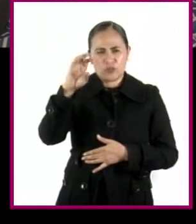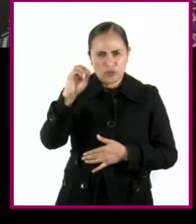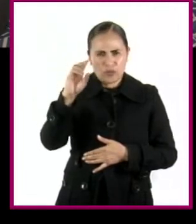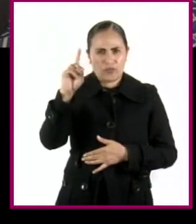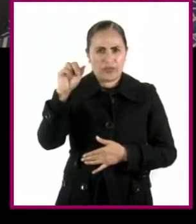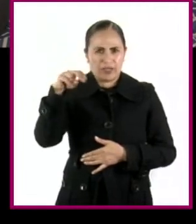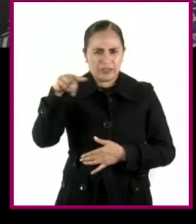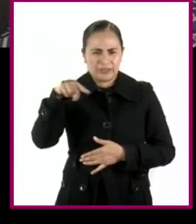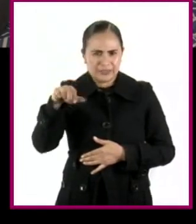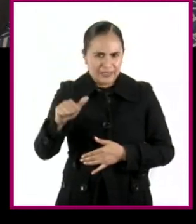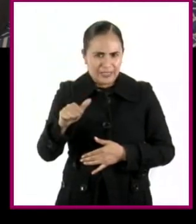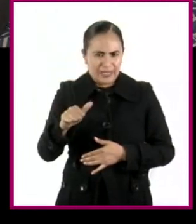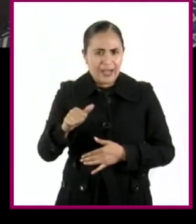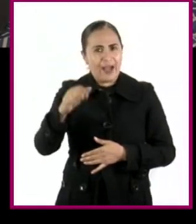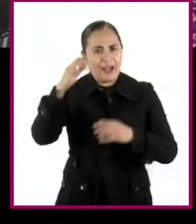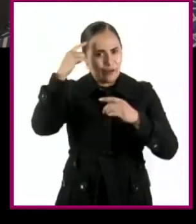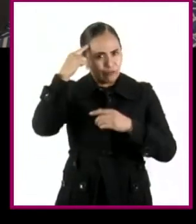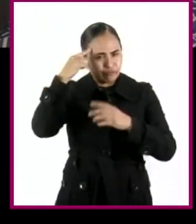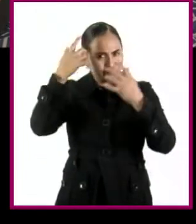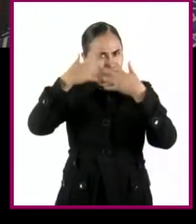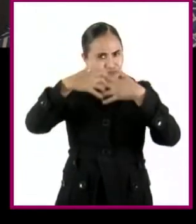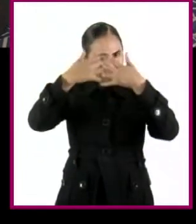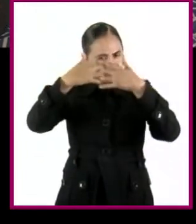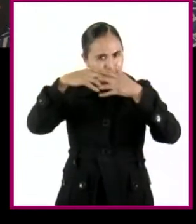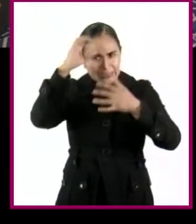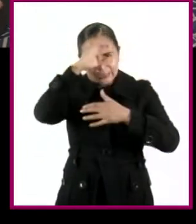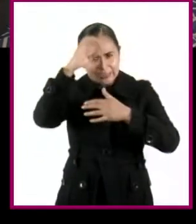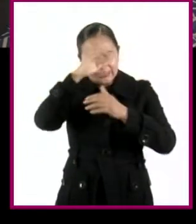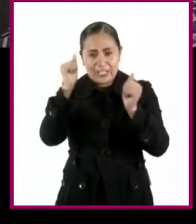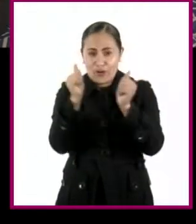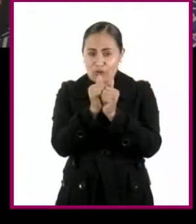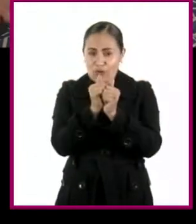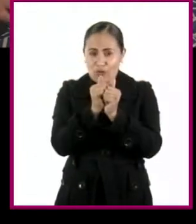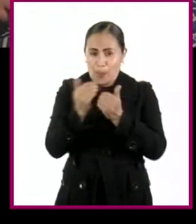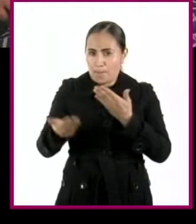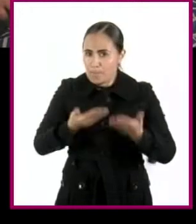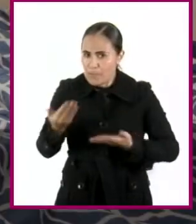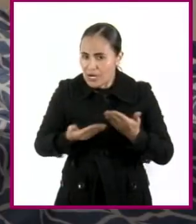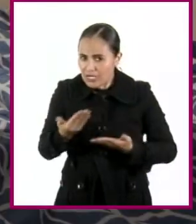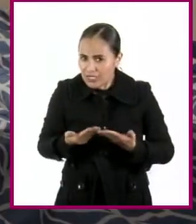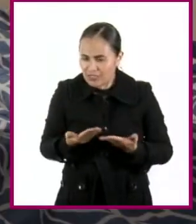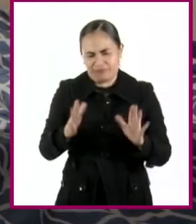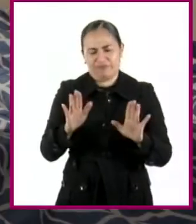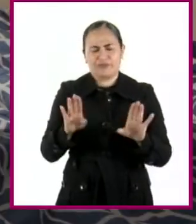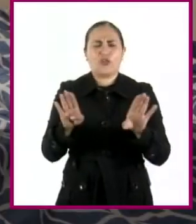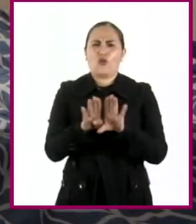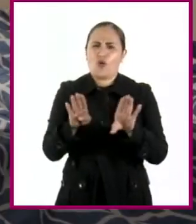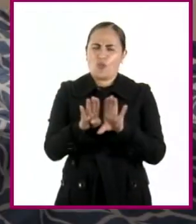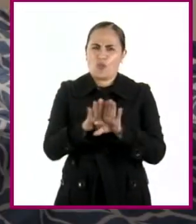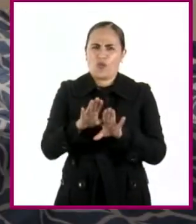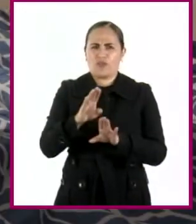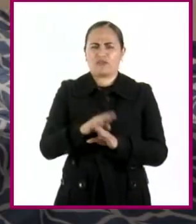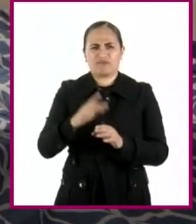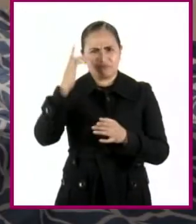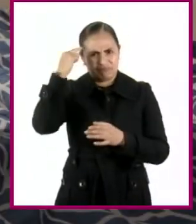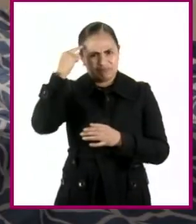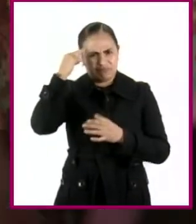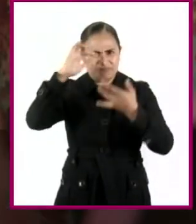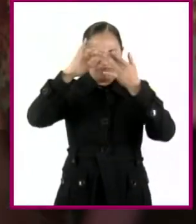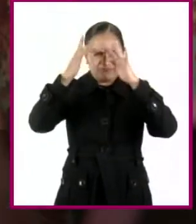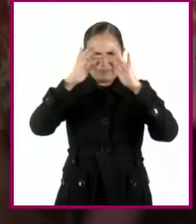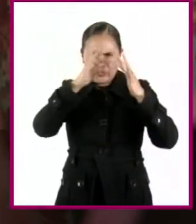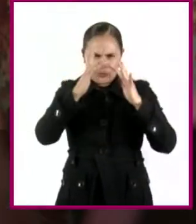la danza y la ciencia. Pero a ver, Citla, ¿cómo es eso de neurodanza? ¿Neuronas?